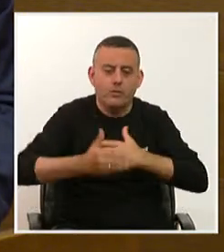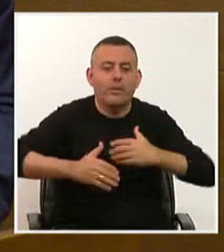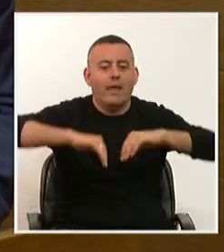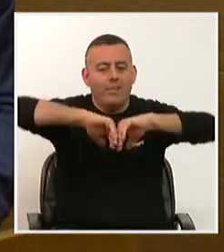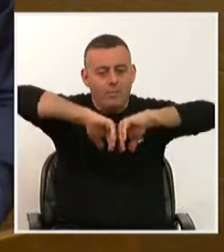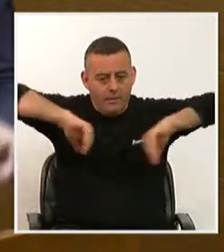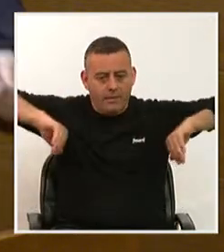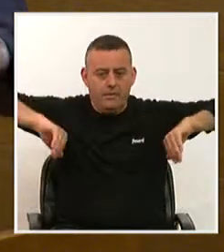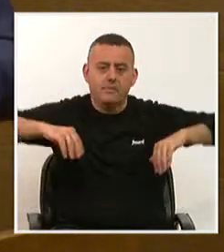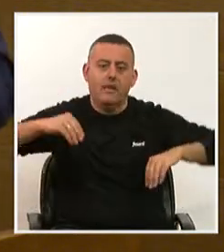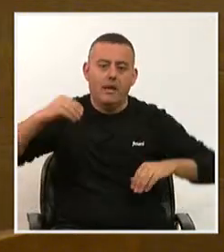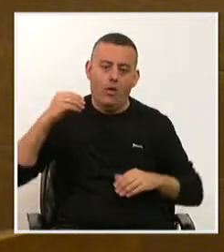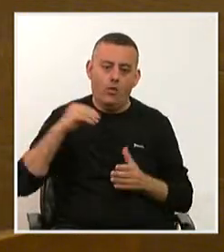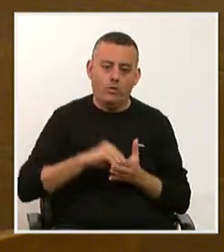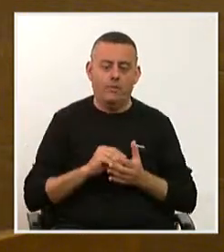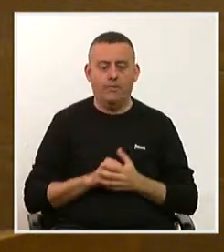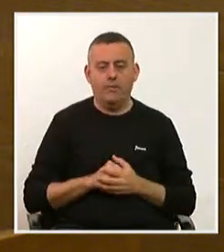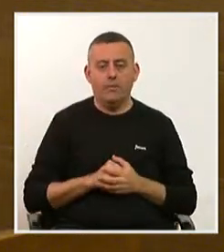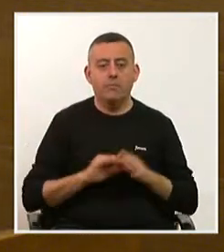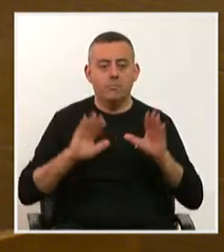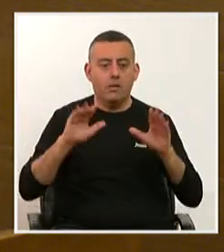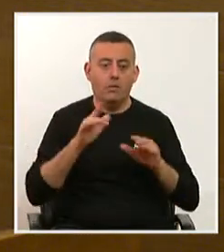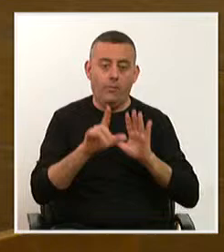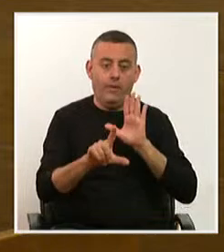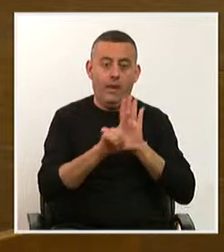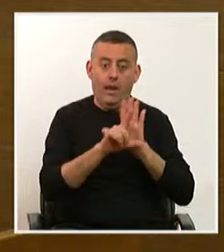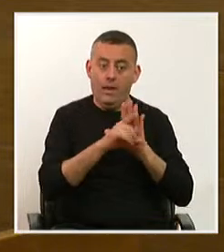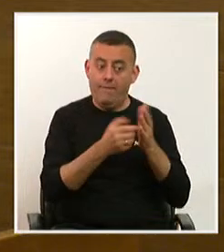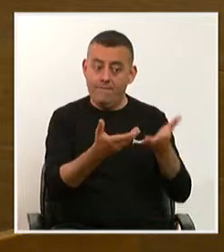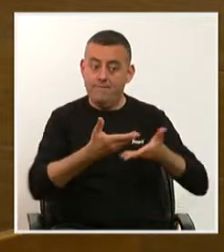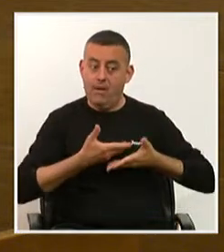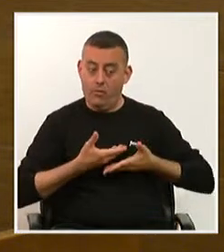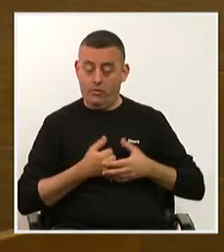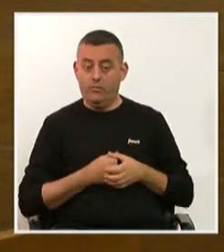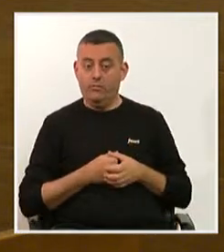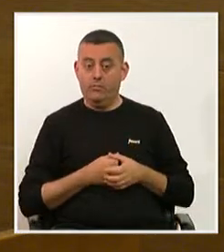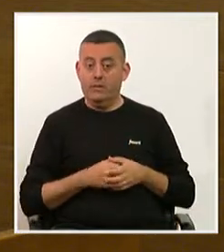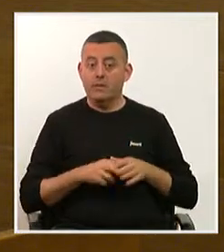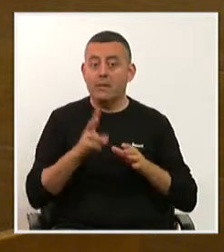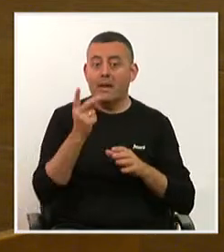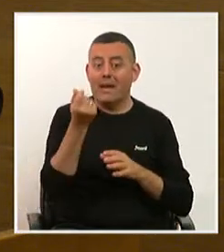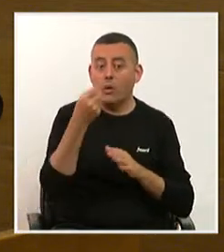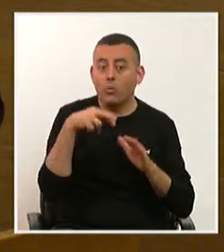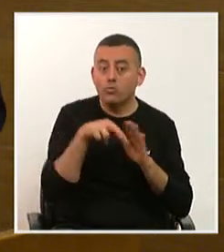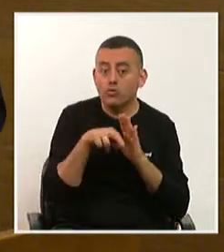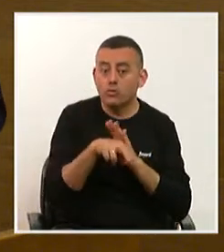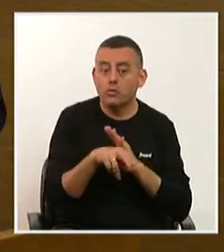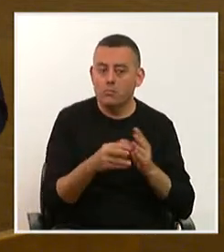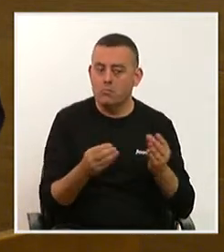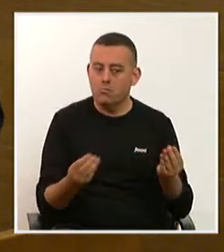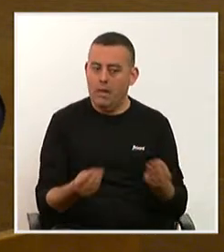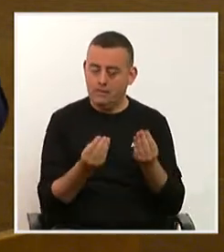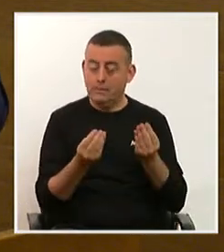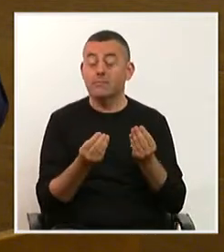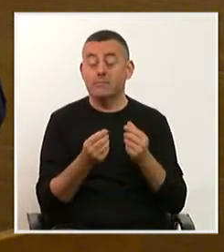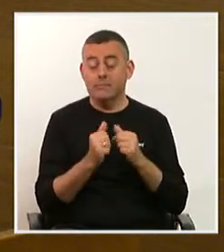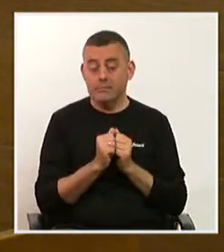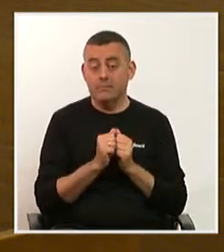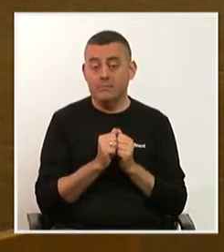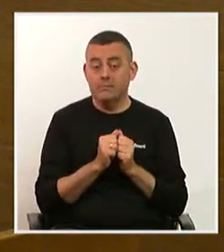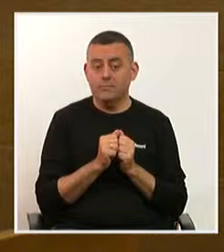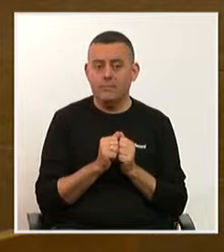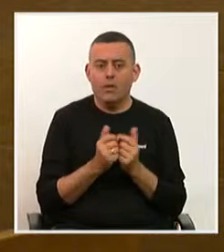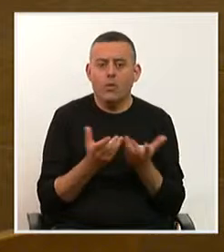instrumentos más protegido con más recursos esas cesiones del partido socialista que ustedes